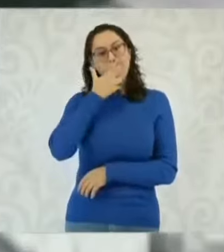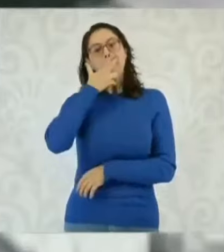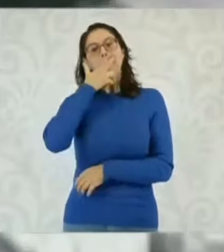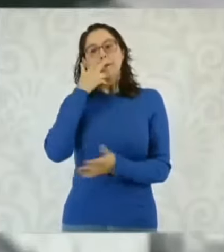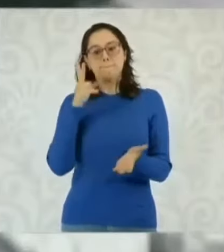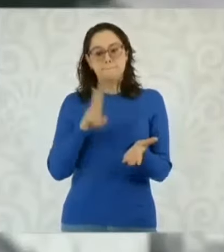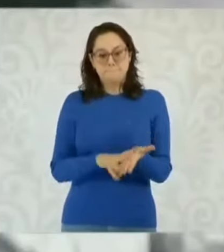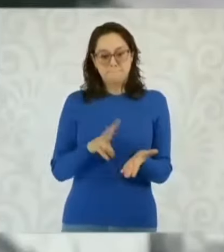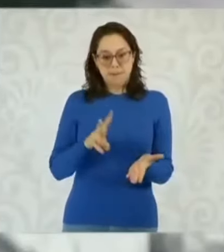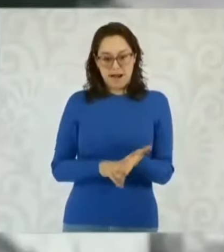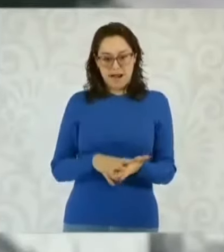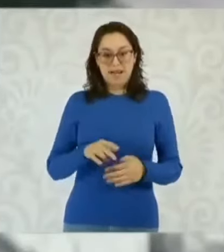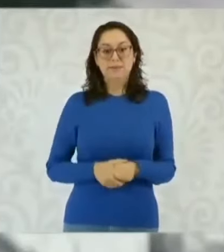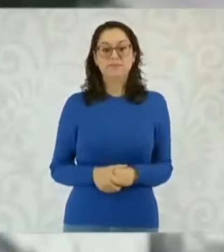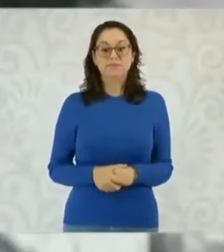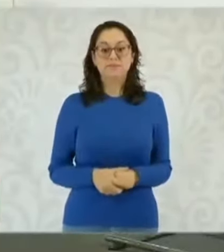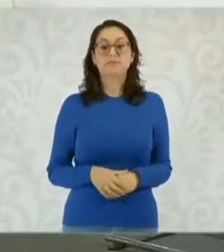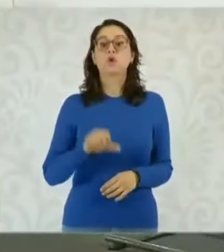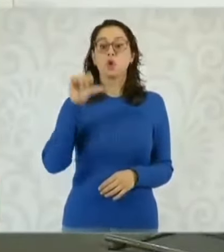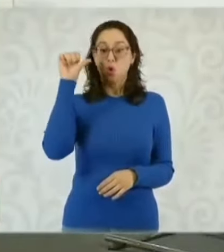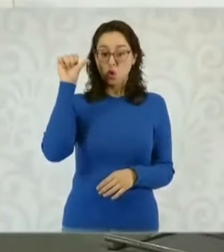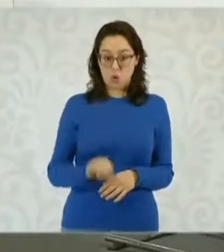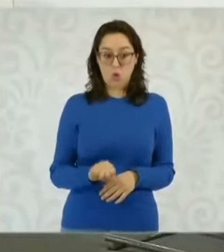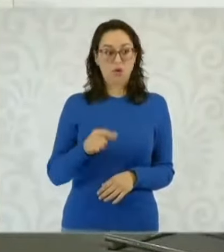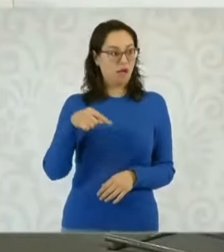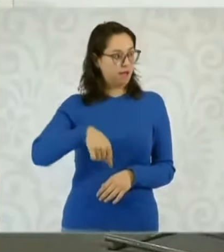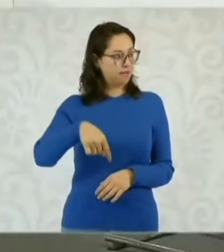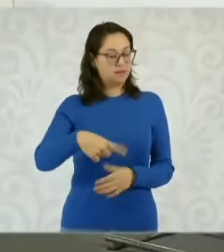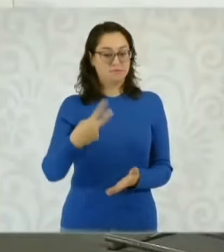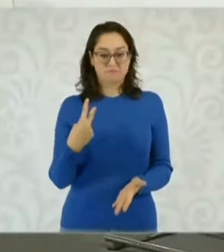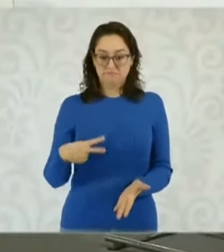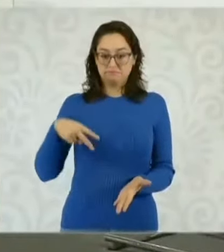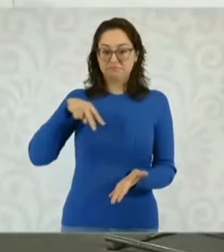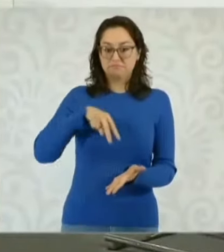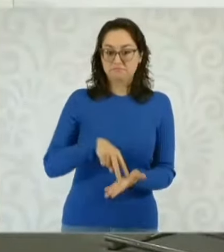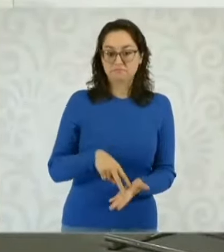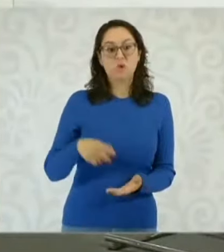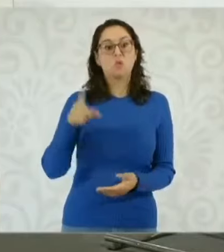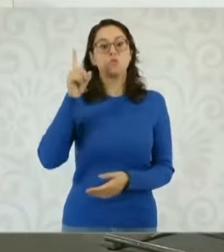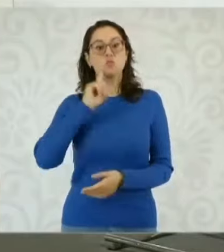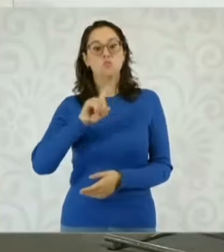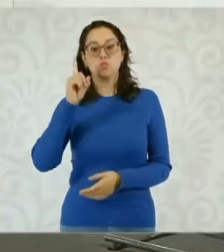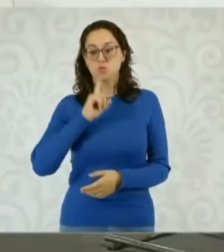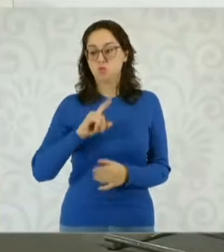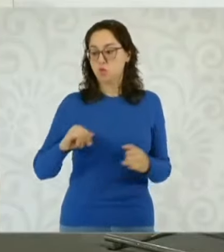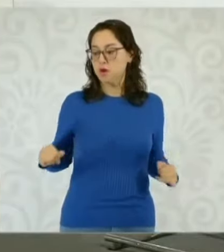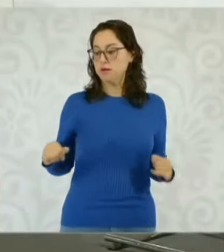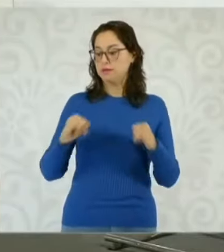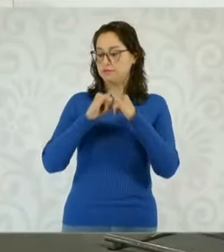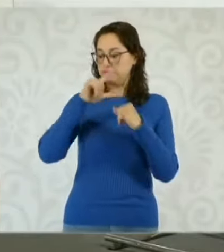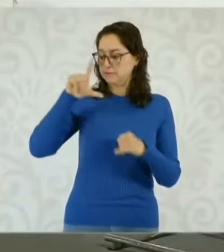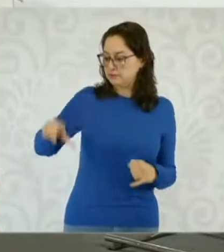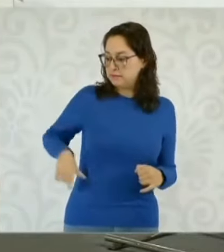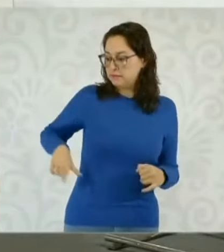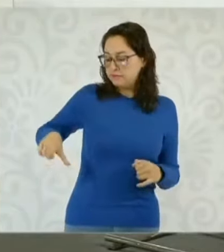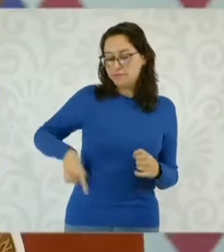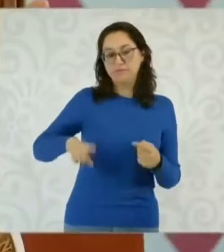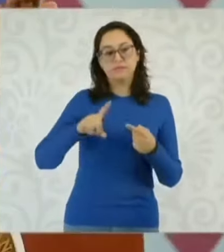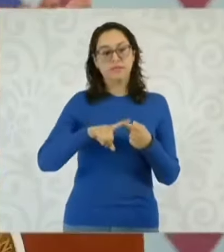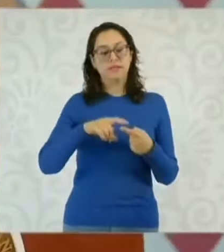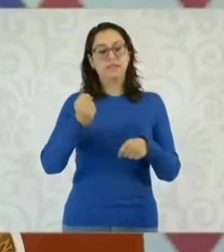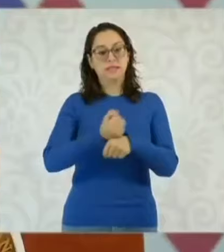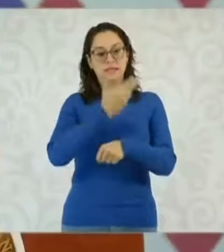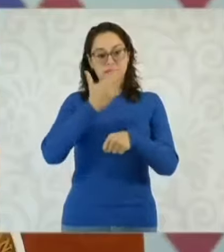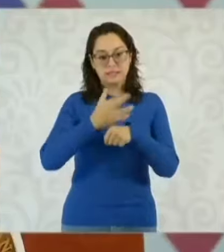mañana estamos presentes, como ya lo refirió nuestra presidenta, funcionarias públicas de la Secretaría de Ciencia, de